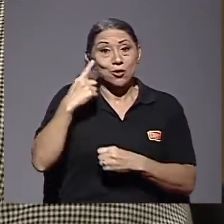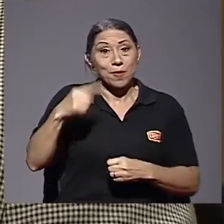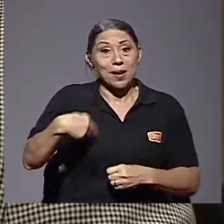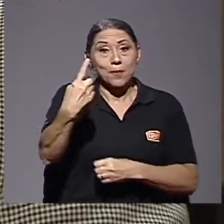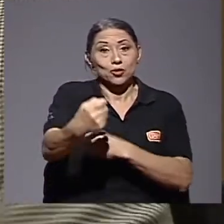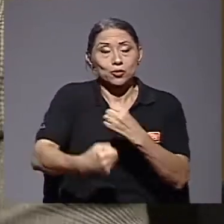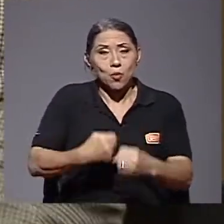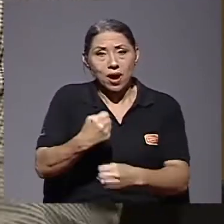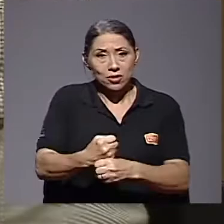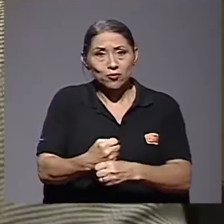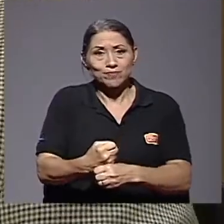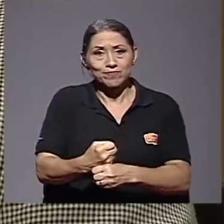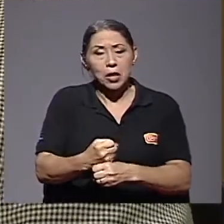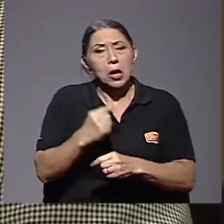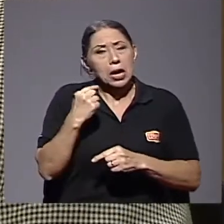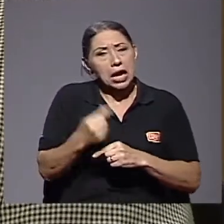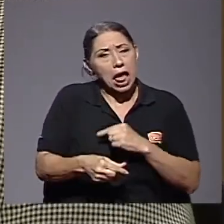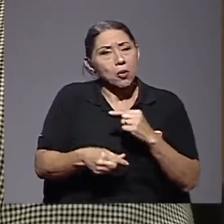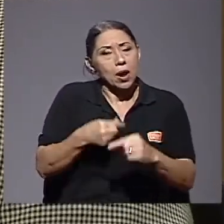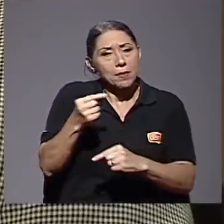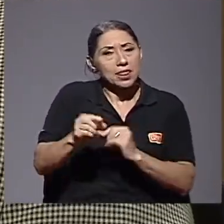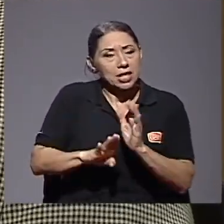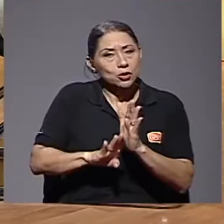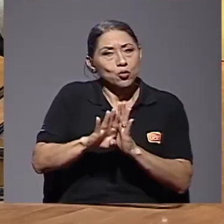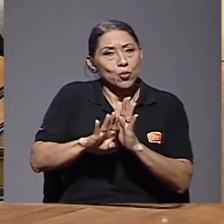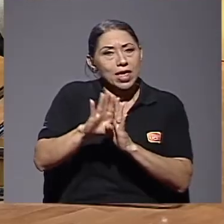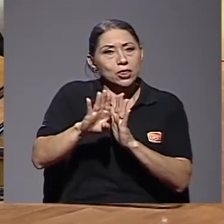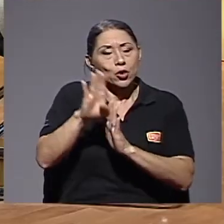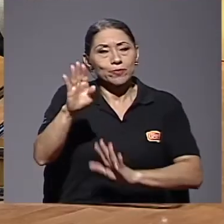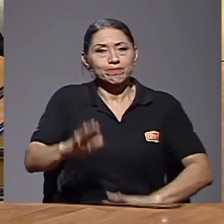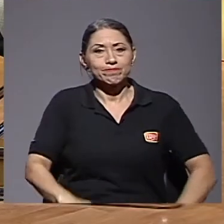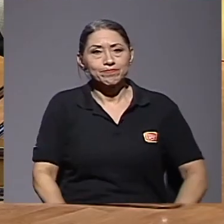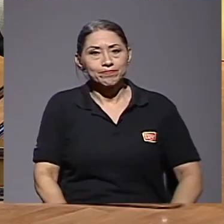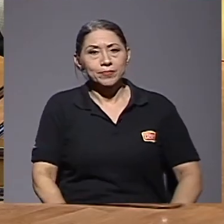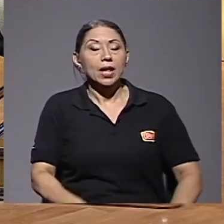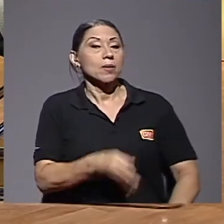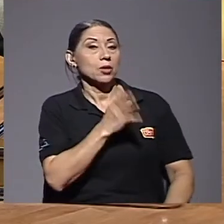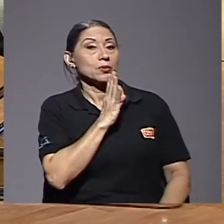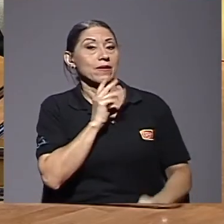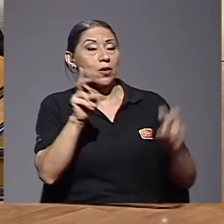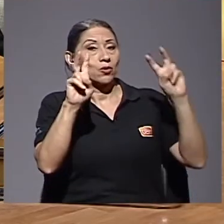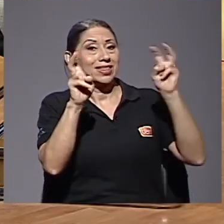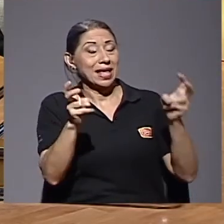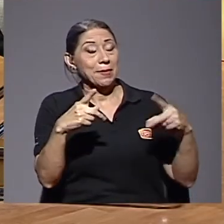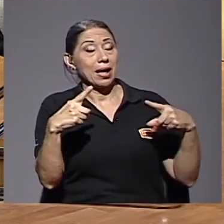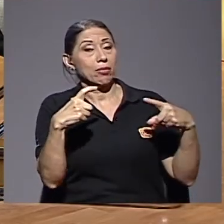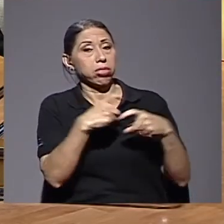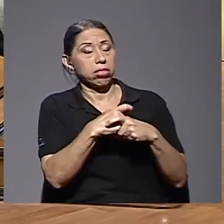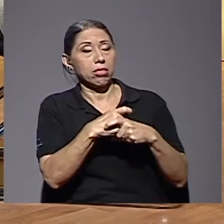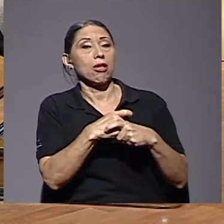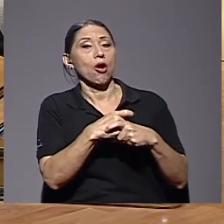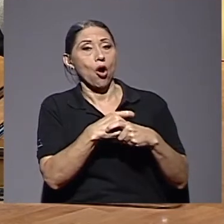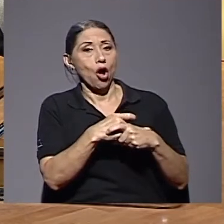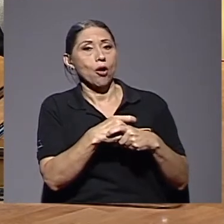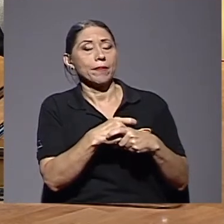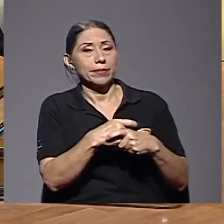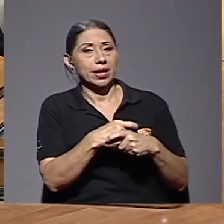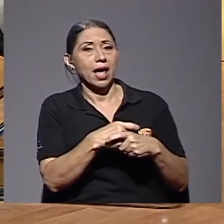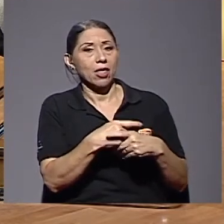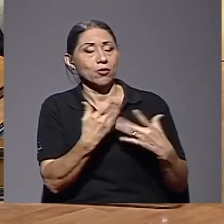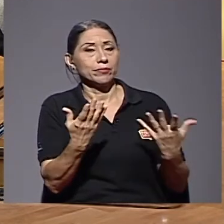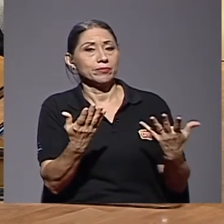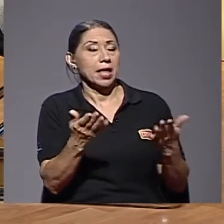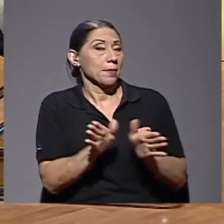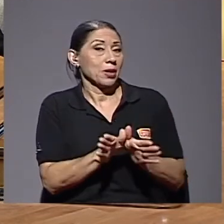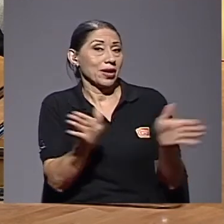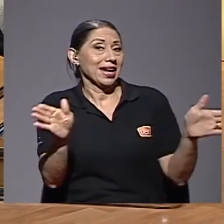año, gradualmente subiendo. Bueno, hemos hablado de un tema bastante complicado, bueno, en